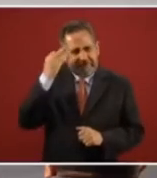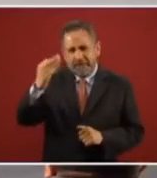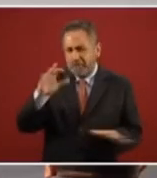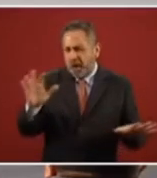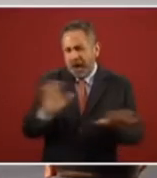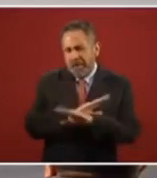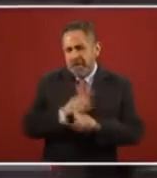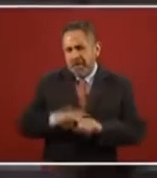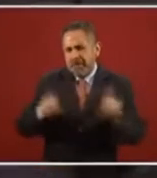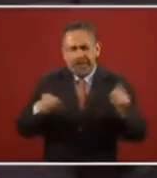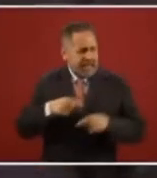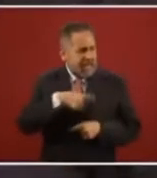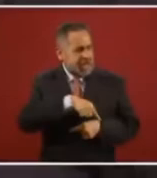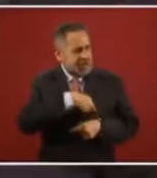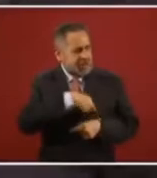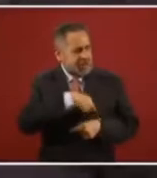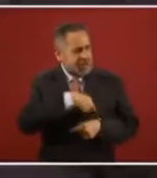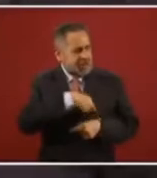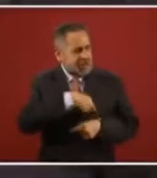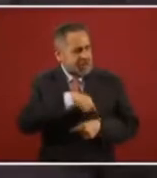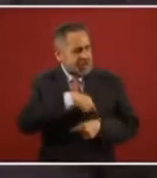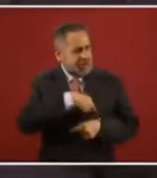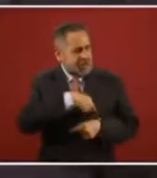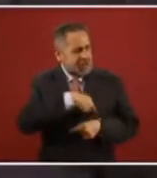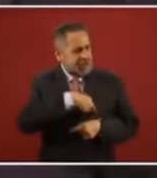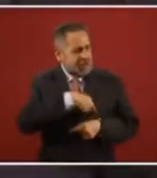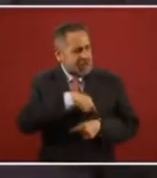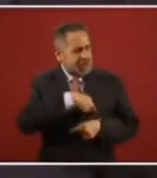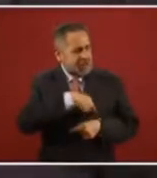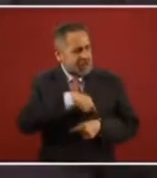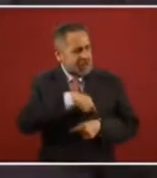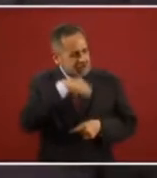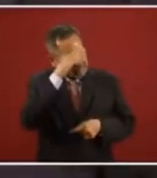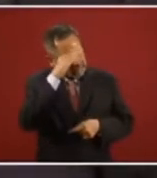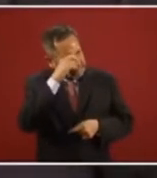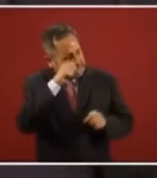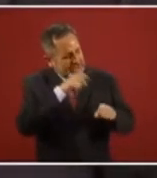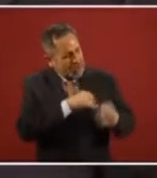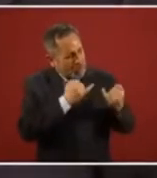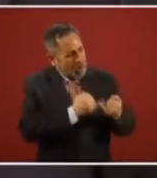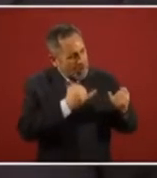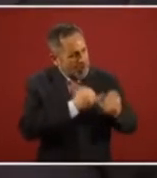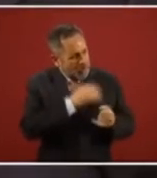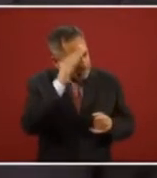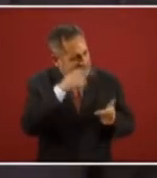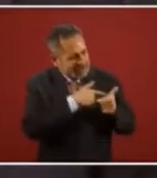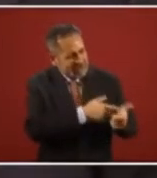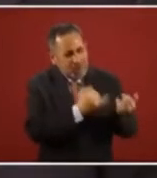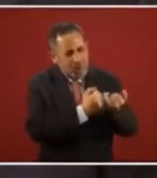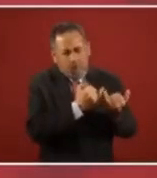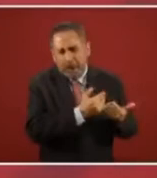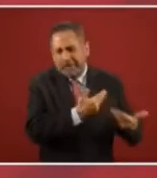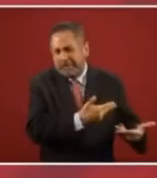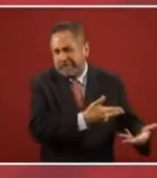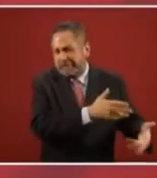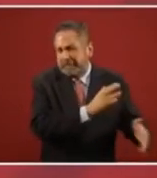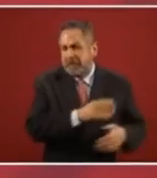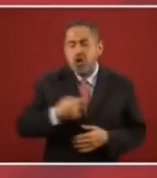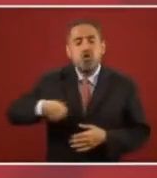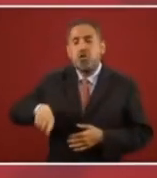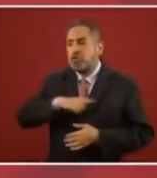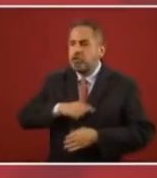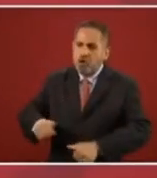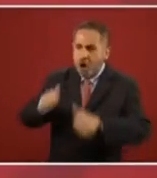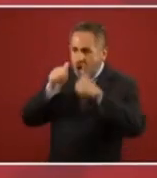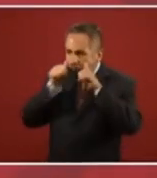que ellos sigan pensando así la también tiene tintes way nosotros estamos aquí para atender a